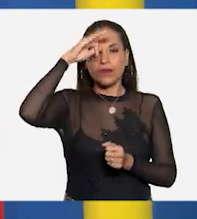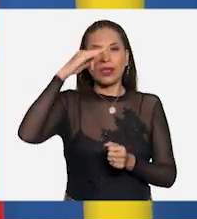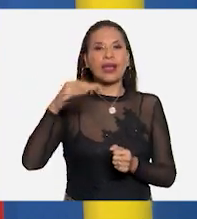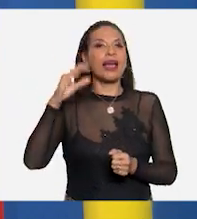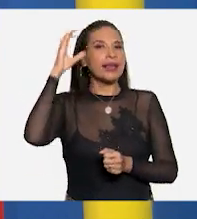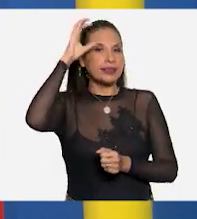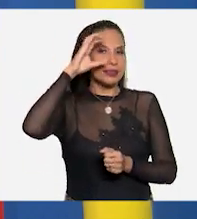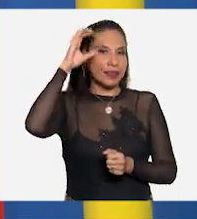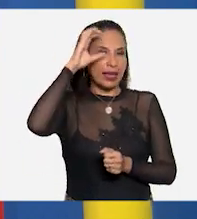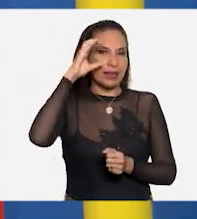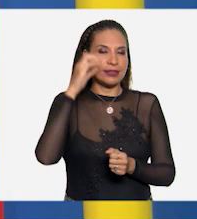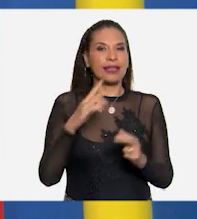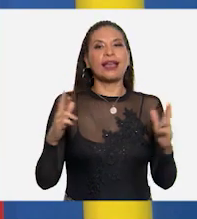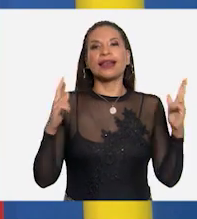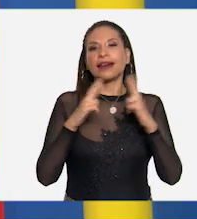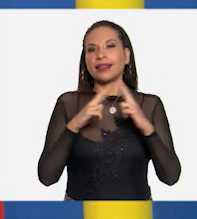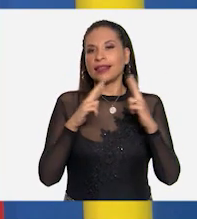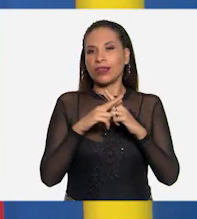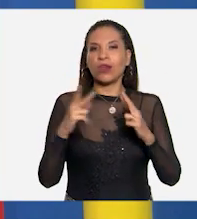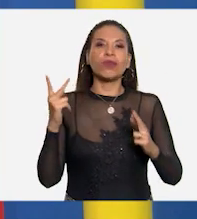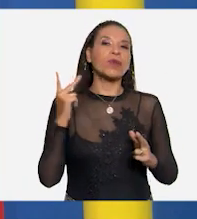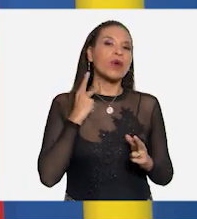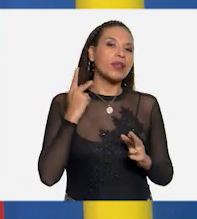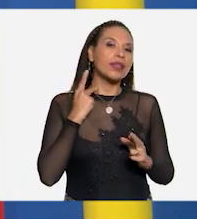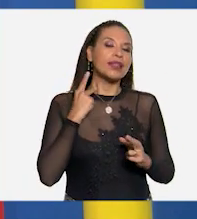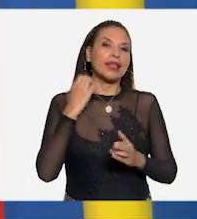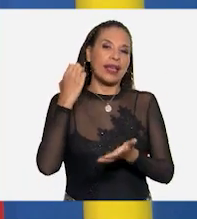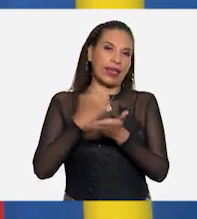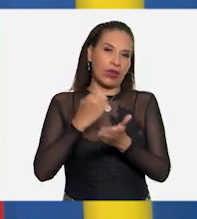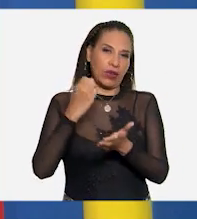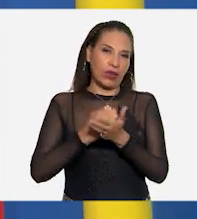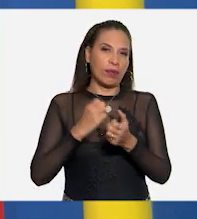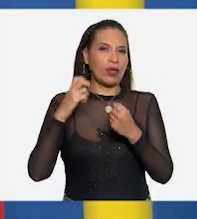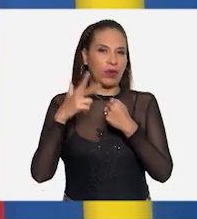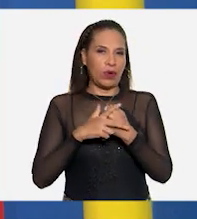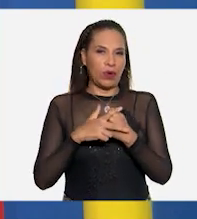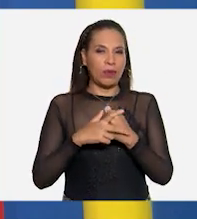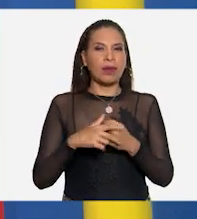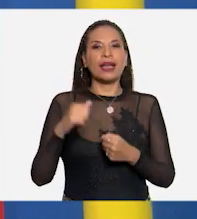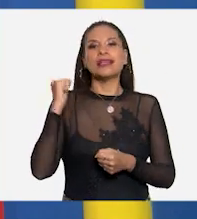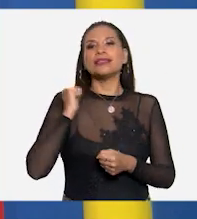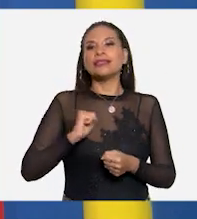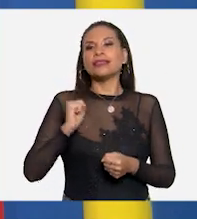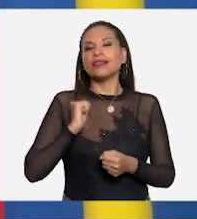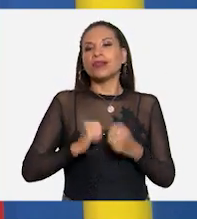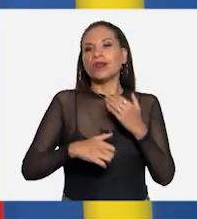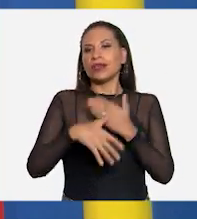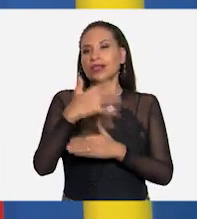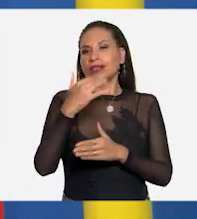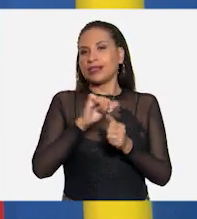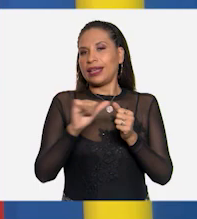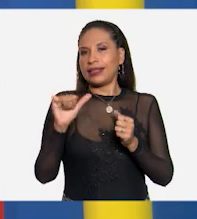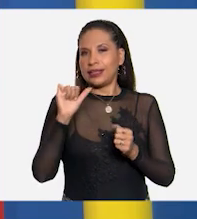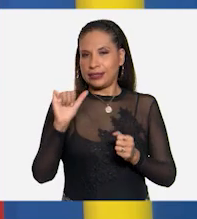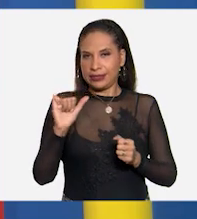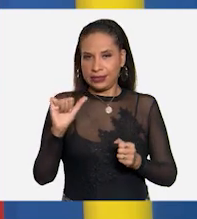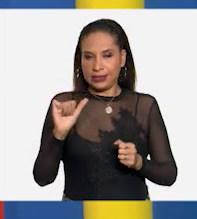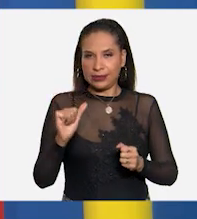la ciencia, la religión, la política y la economía de la Europa de los siglos XV al